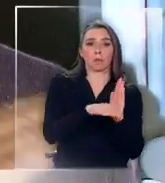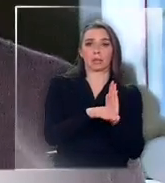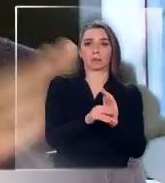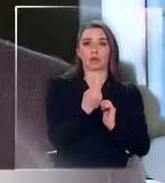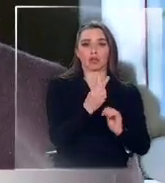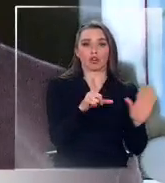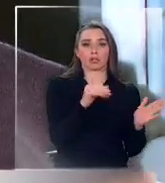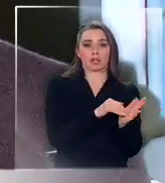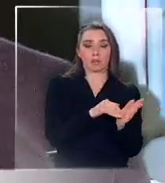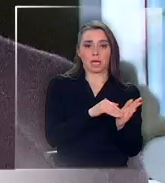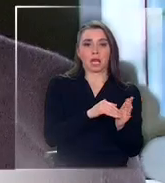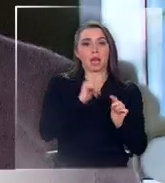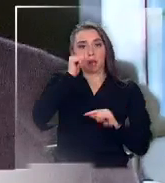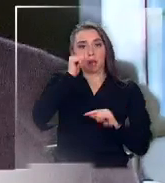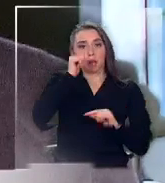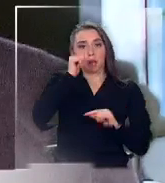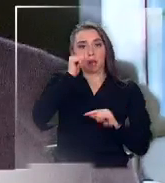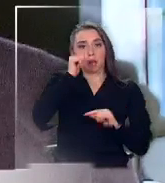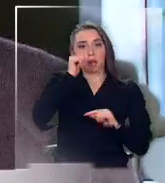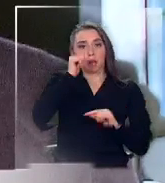270 mañana a 380.